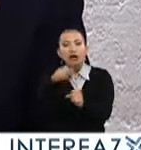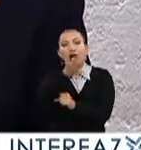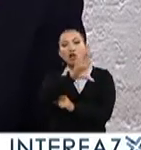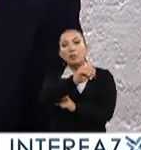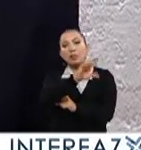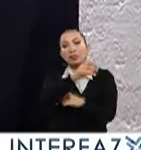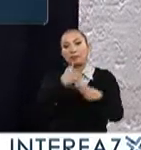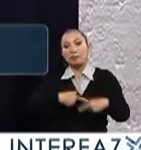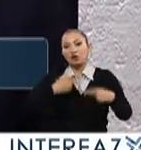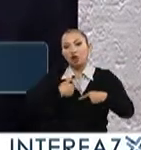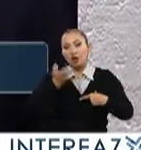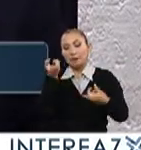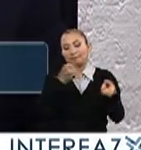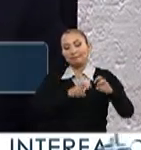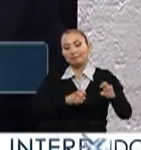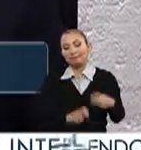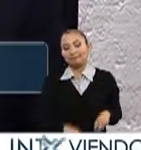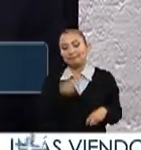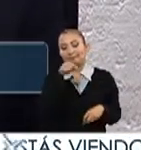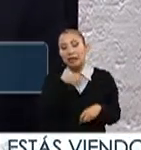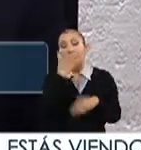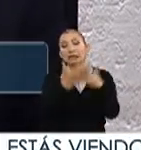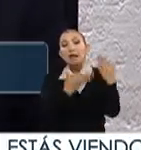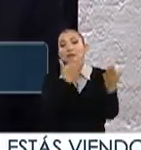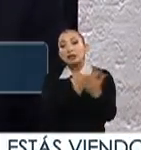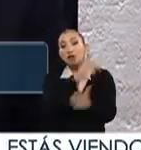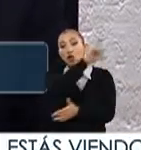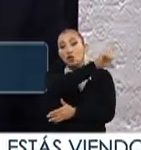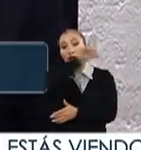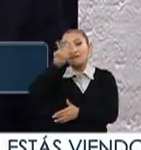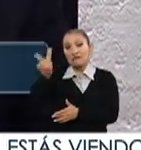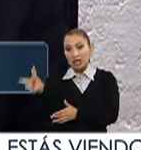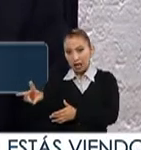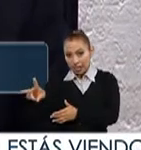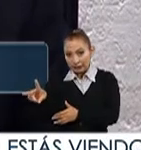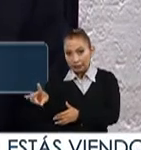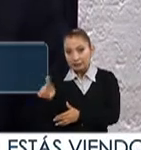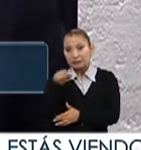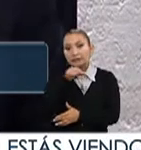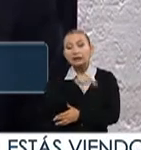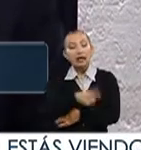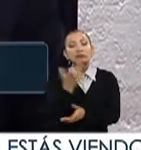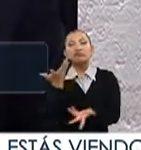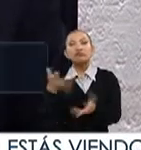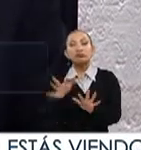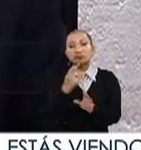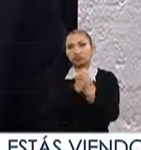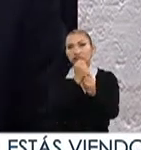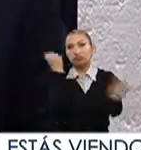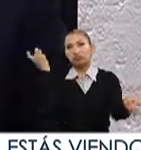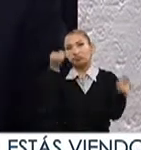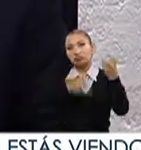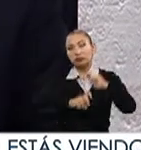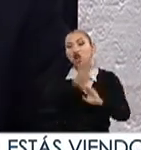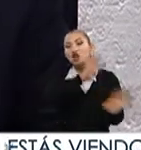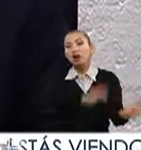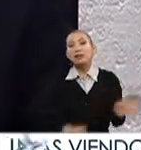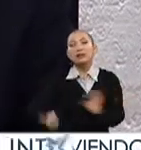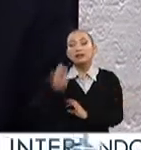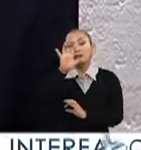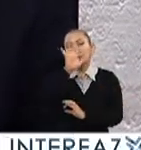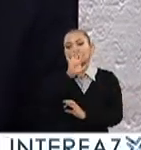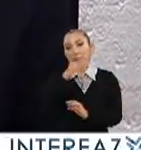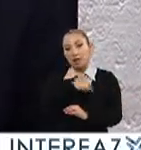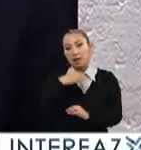para 90 pasajeros que darán servicio de lunes a viernes, lo que equivale a transportar